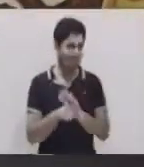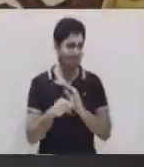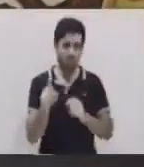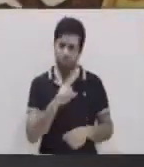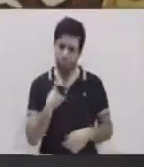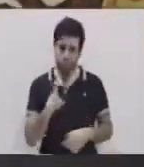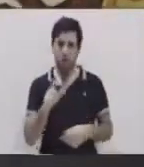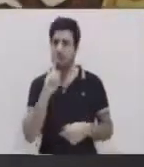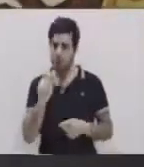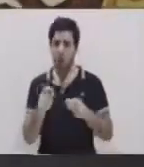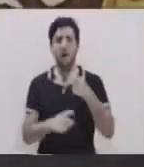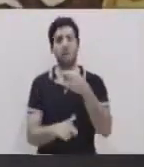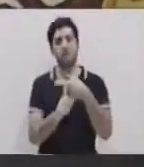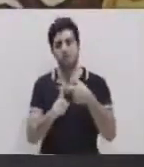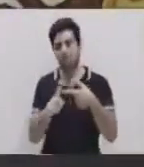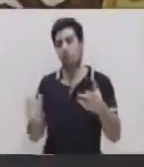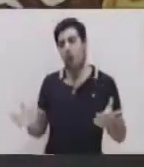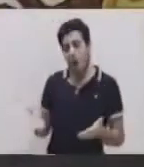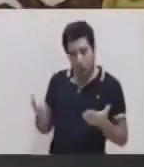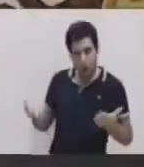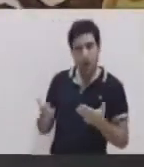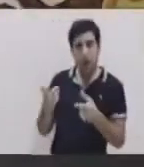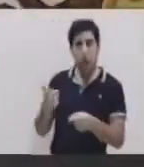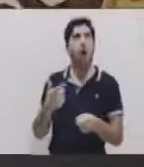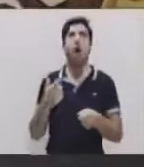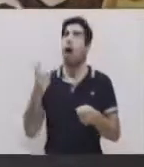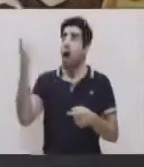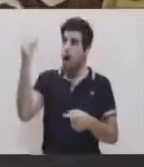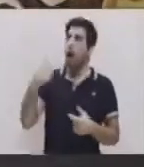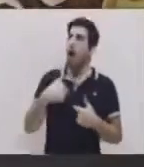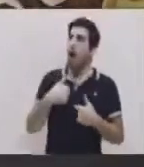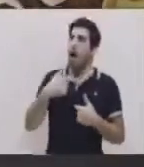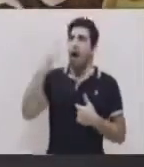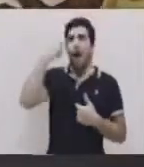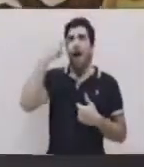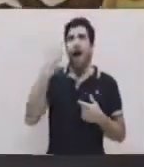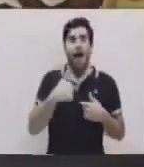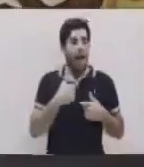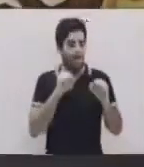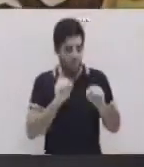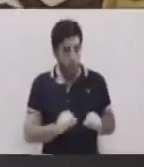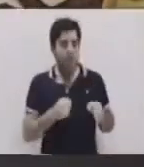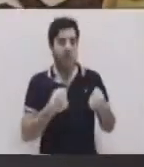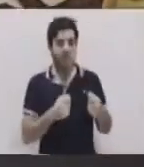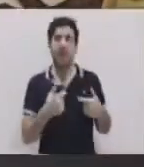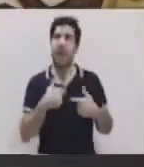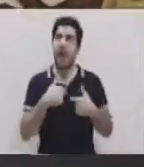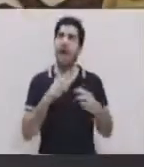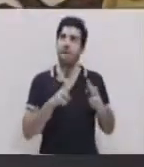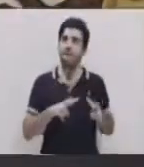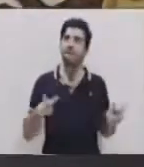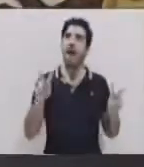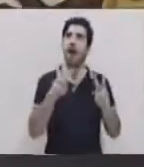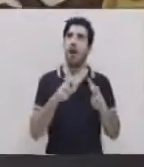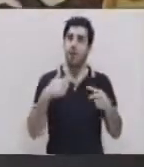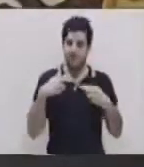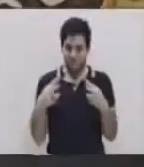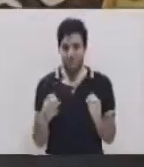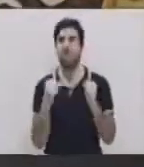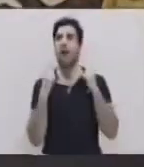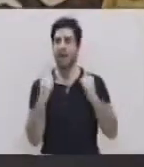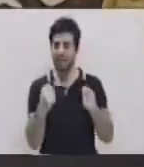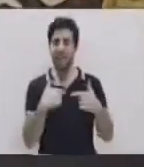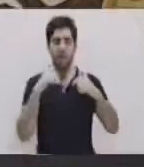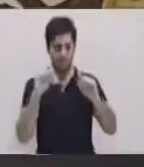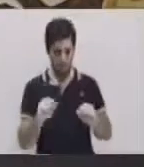generar? Va a generar que nuestros hijos crezcan con valores, con principios, y